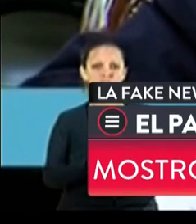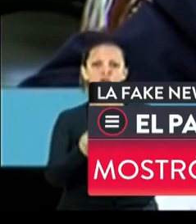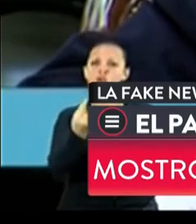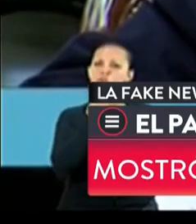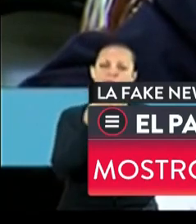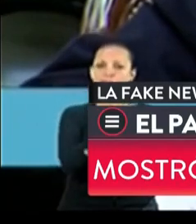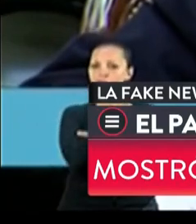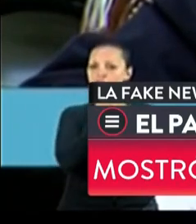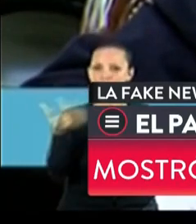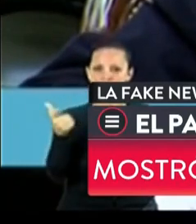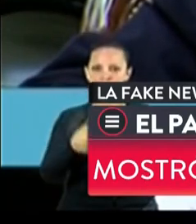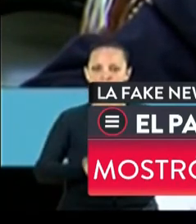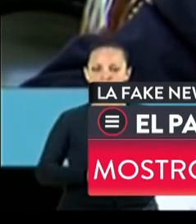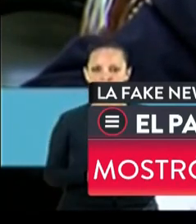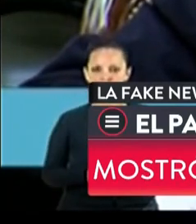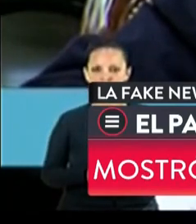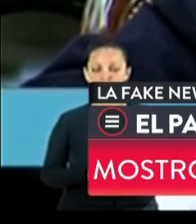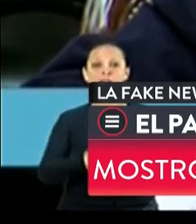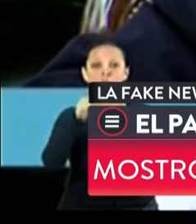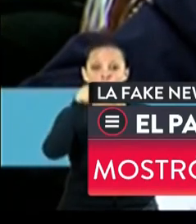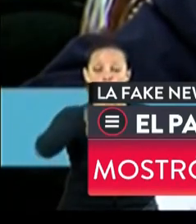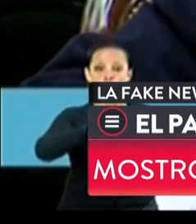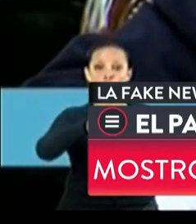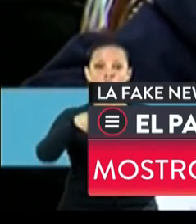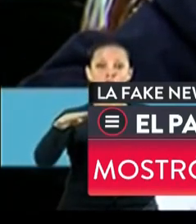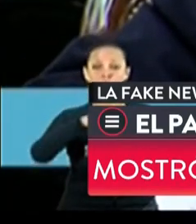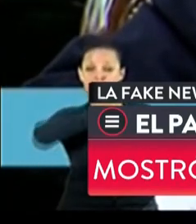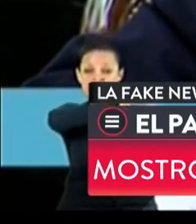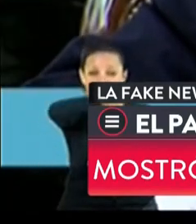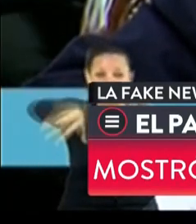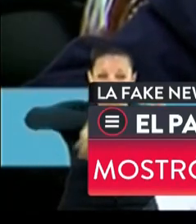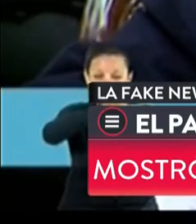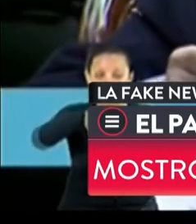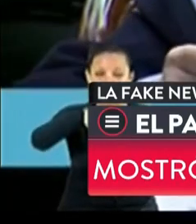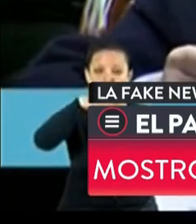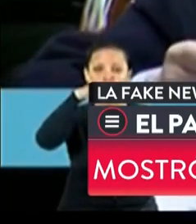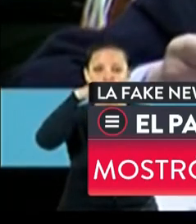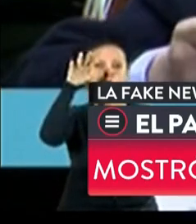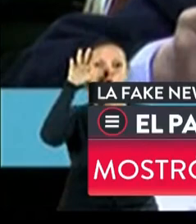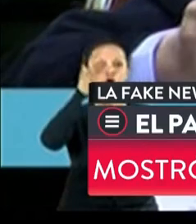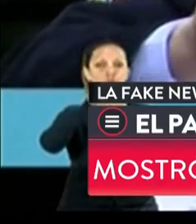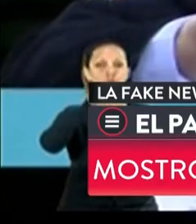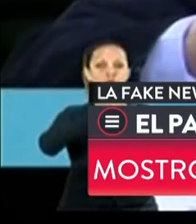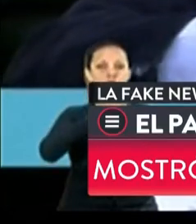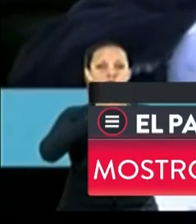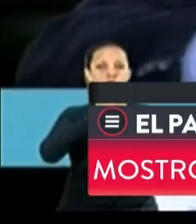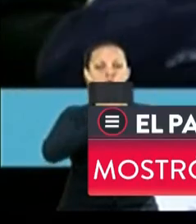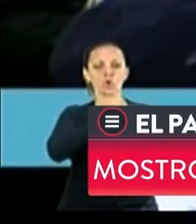hoy fueron provocados por el gobierno que tiene afecto a la violencia institucional.